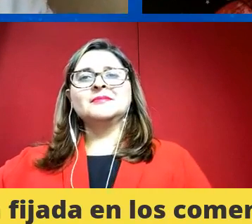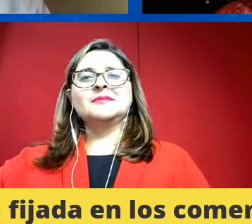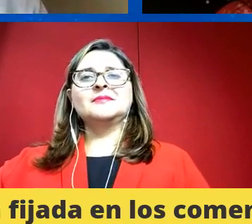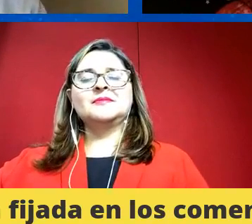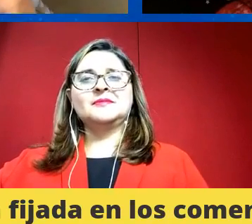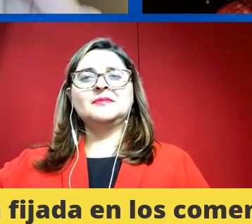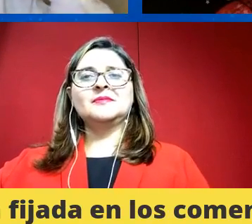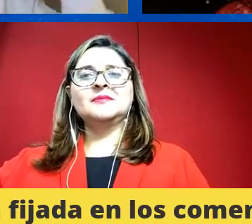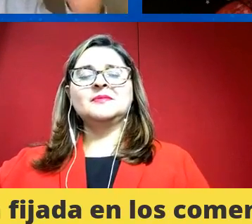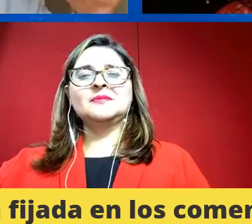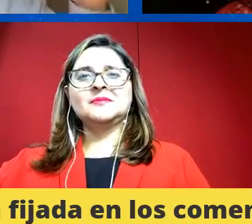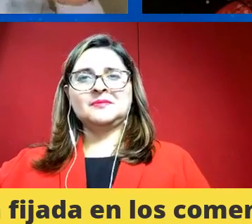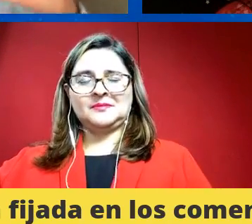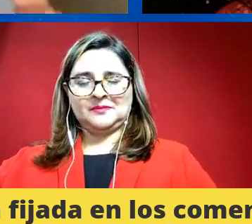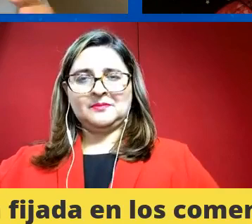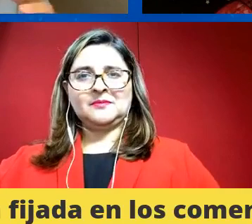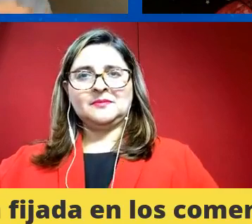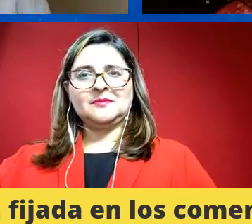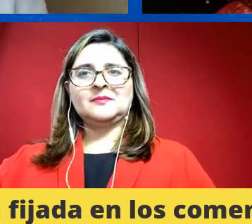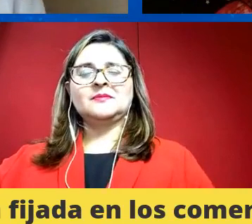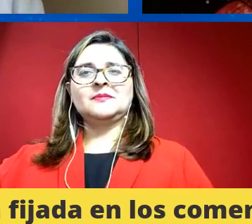cuestión por los autos eléctricos, etcétera.